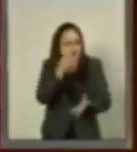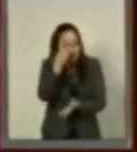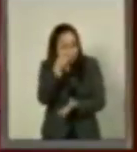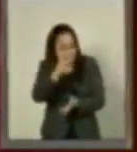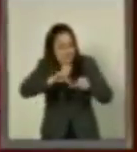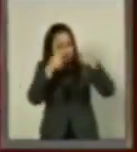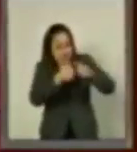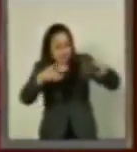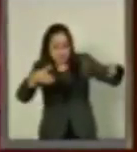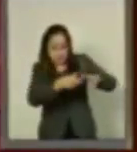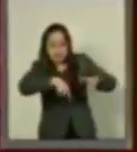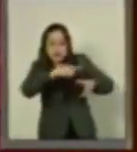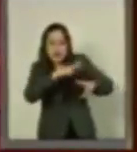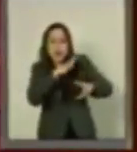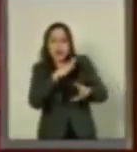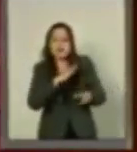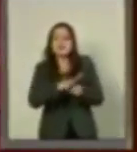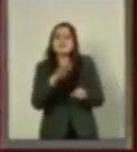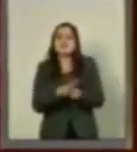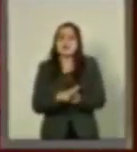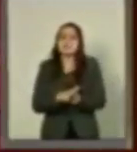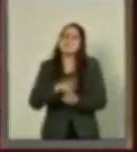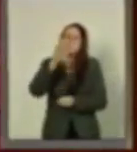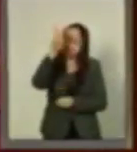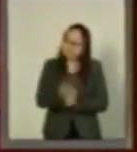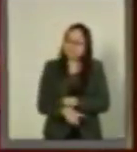Esas organizaciones, señor, están